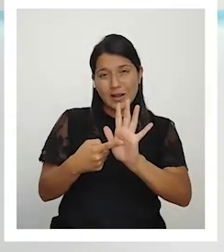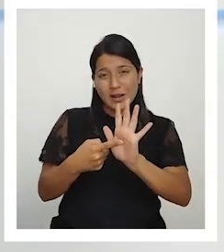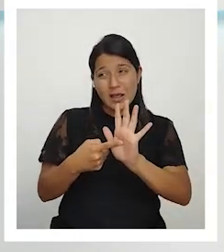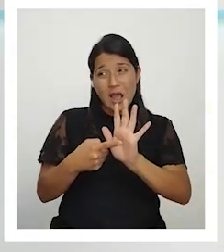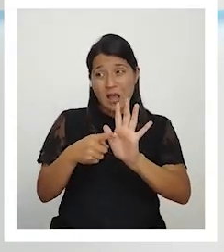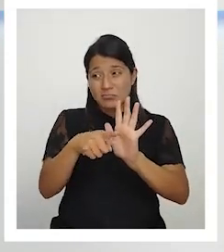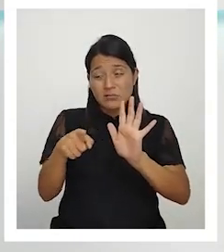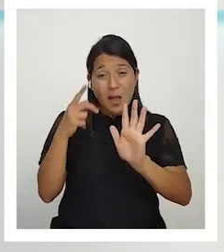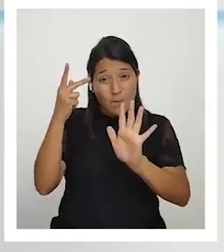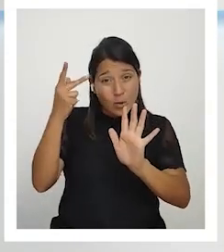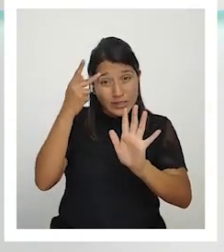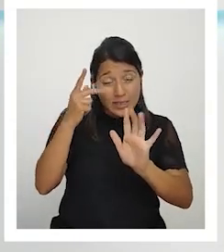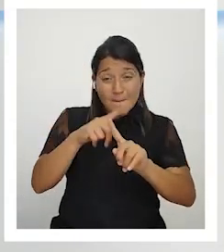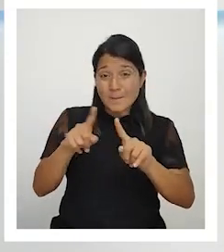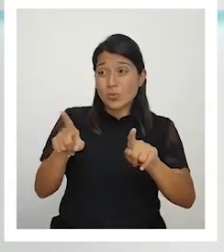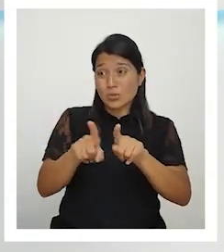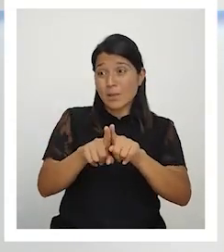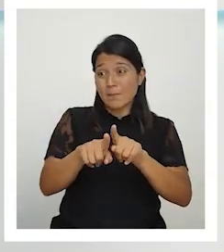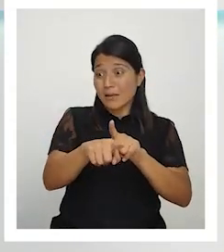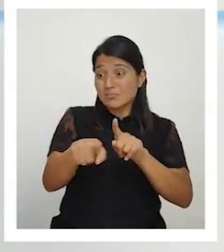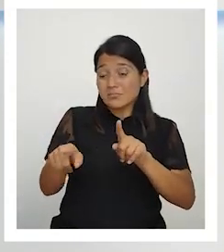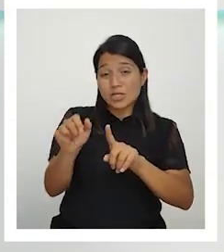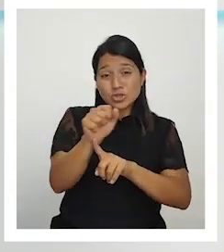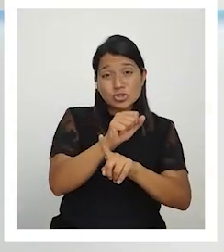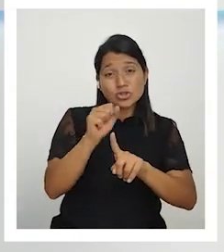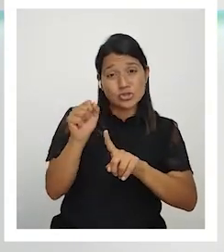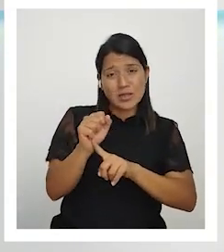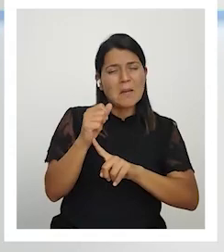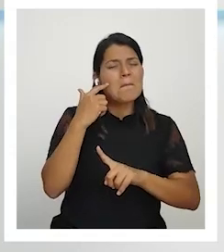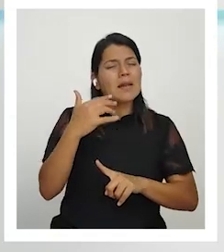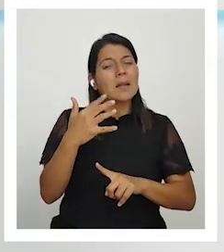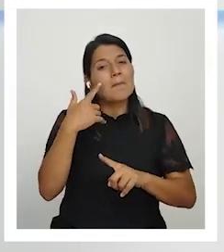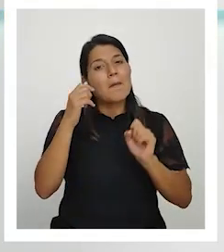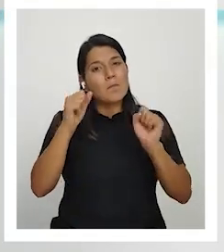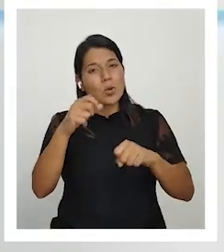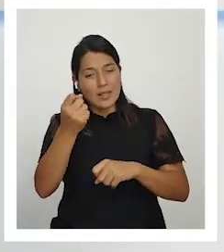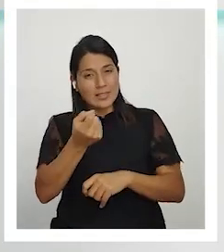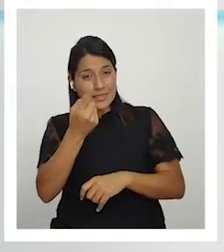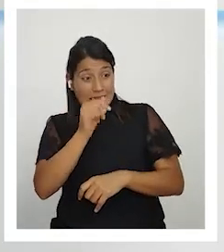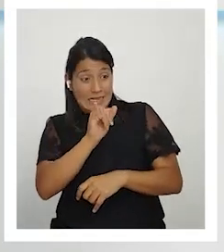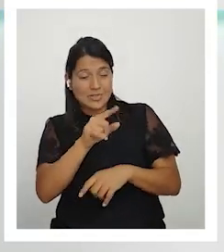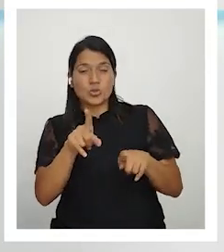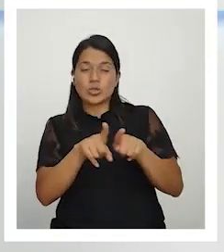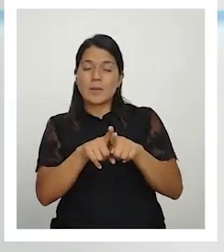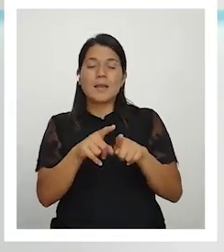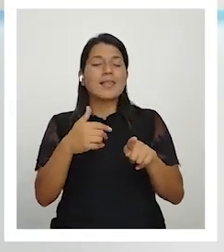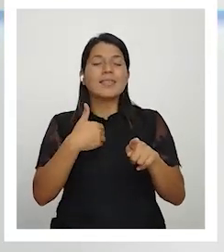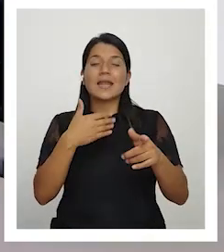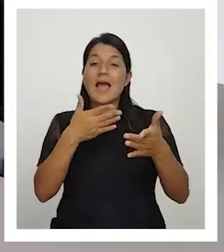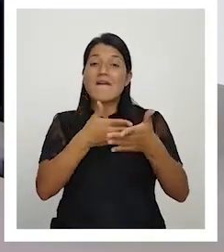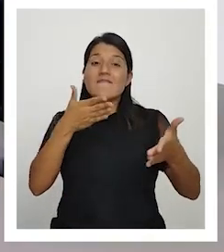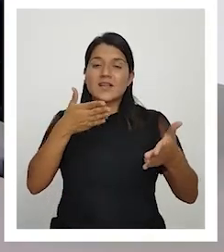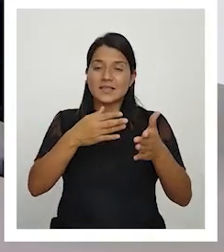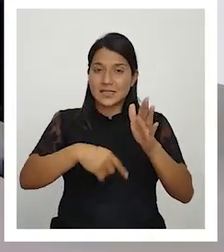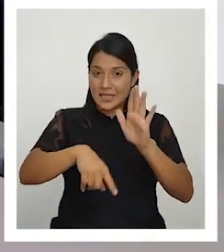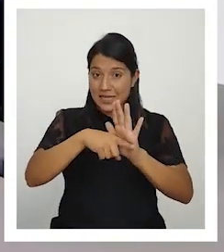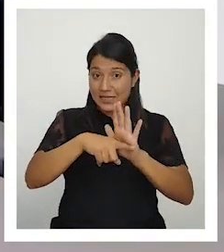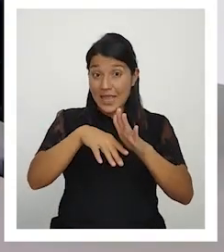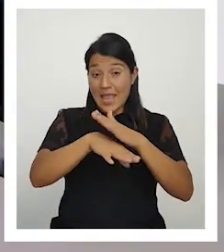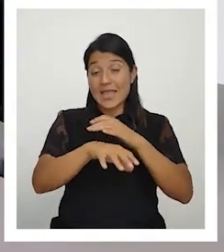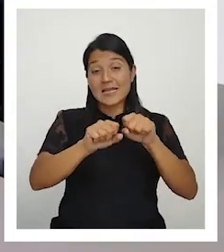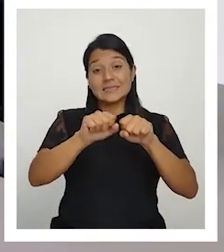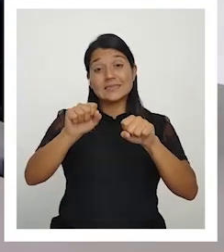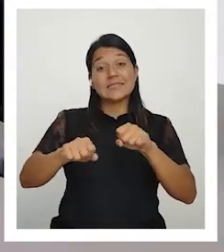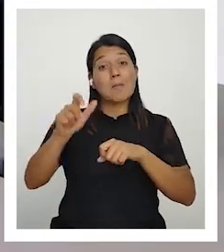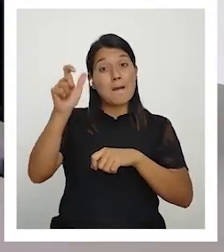social de este país para entender que de alguna forma esto también va a tener un impacto negativo sobre el sistema de pensiones en